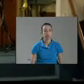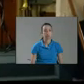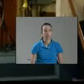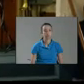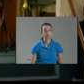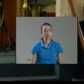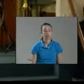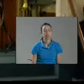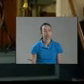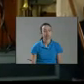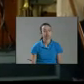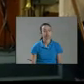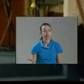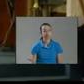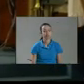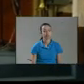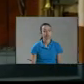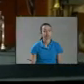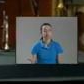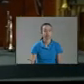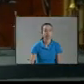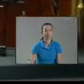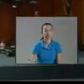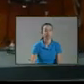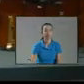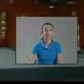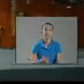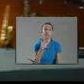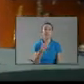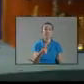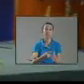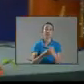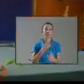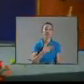Y lo ató aquí en la tierra y hoy día está haciendo negocios con el extranjero.